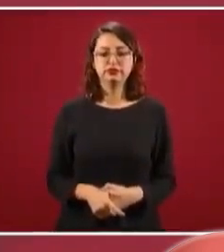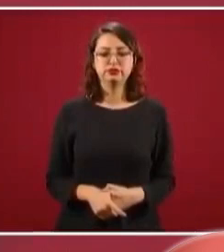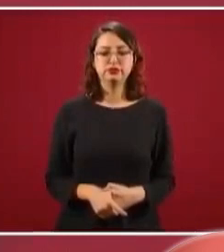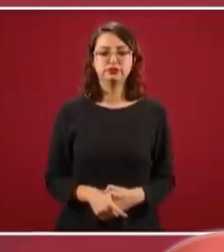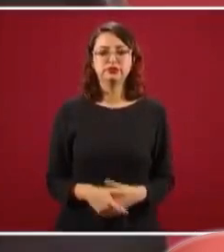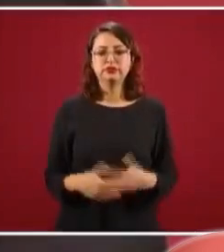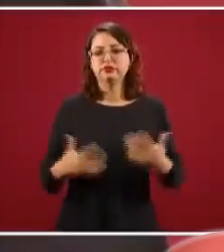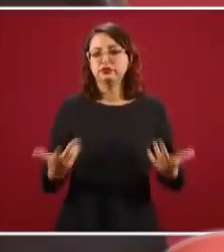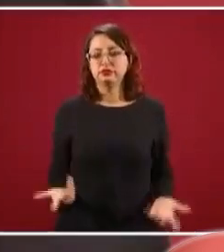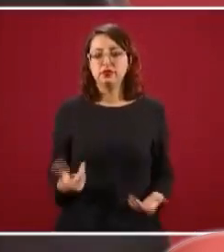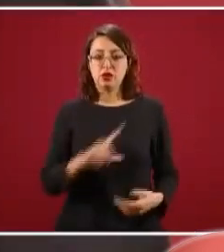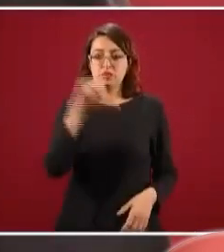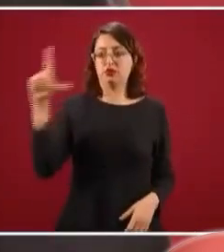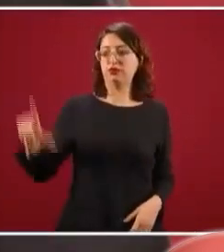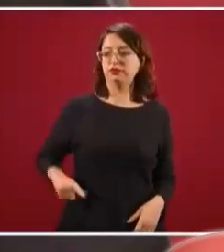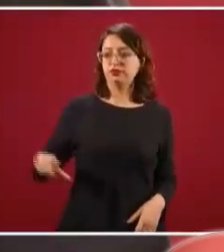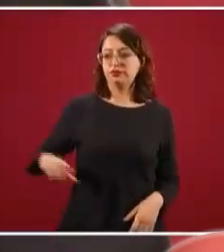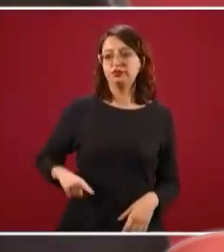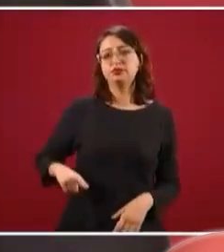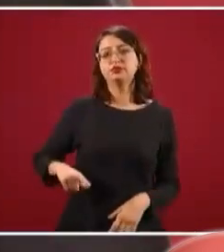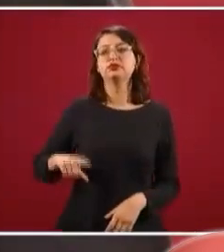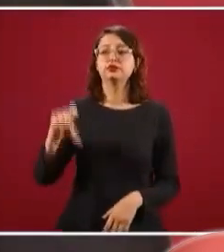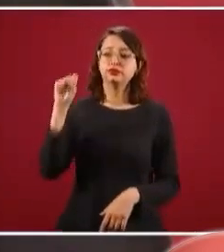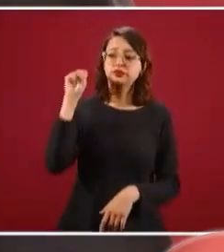sindicalismo de Estado.